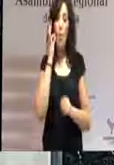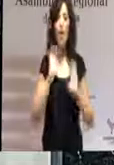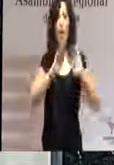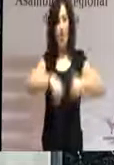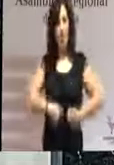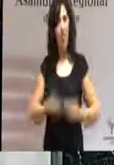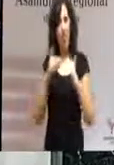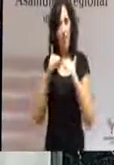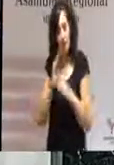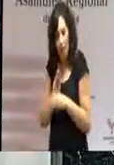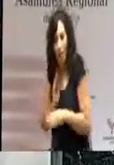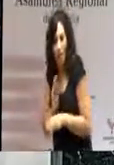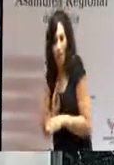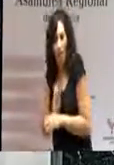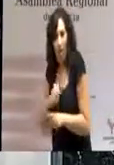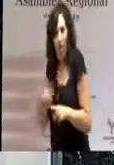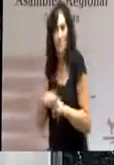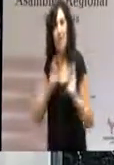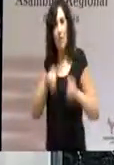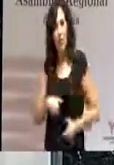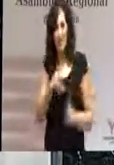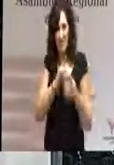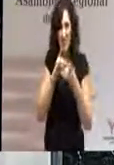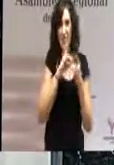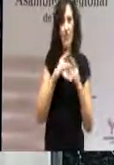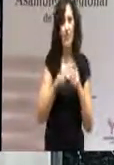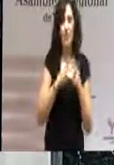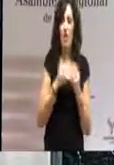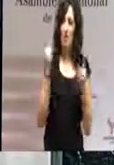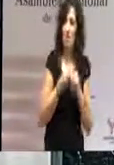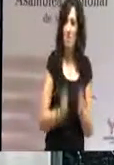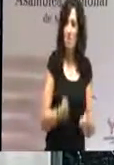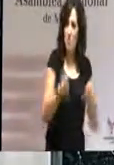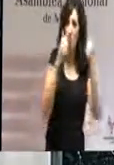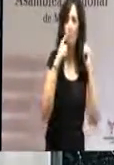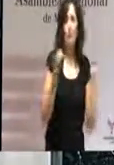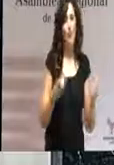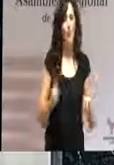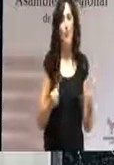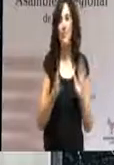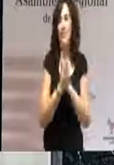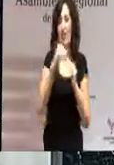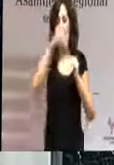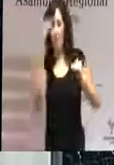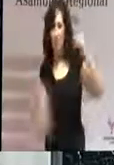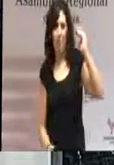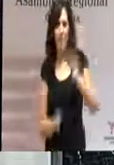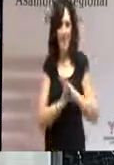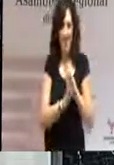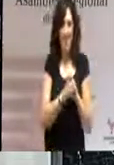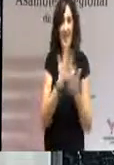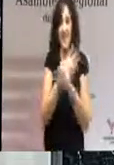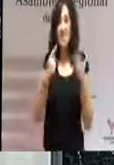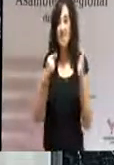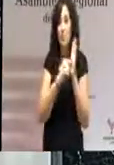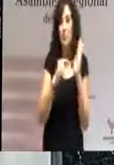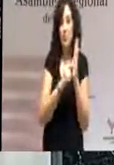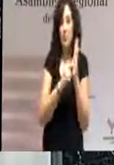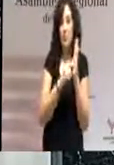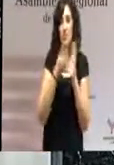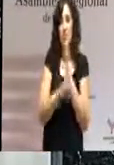casas, permitiendo que siga aumentando la desigualdad. 16 puntos por debajo de la